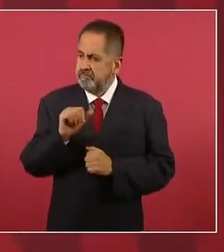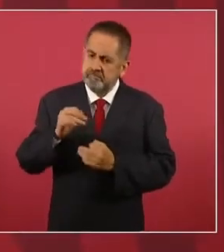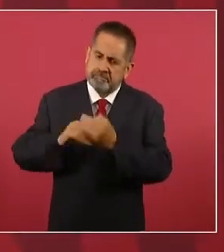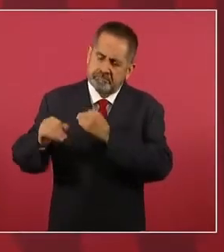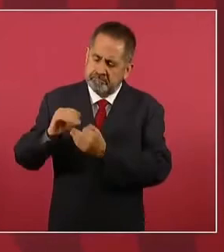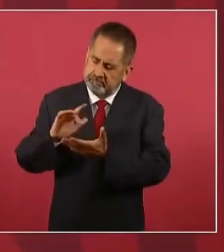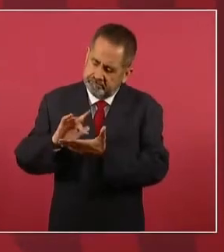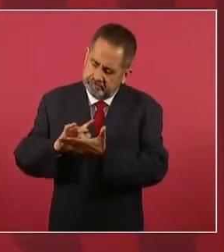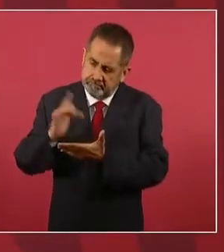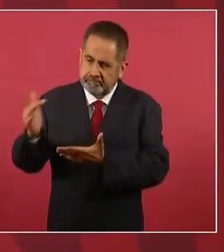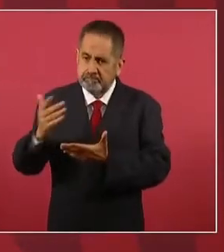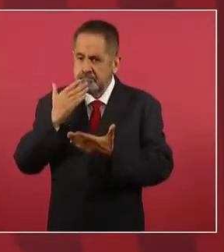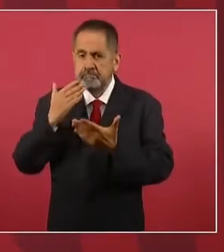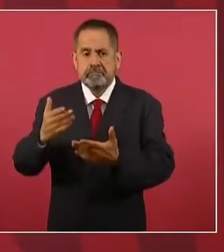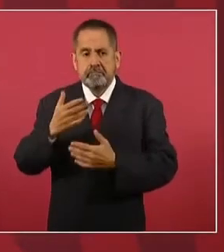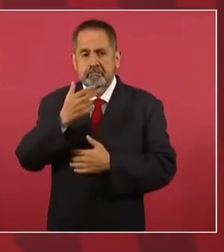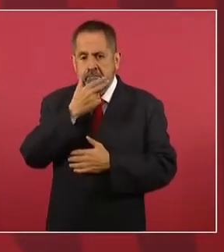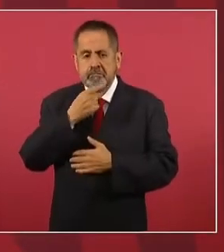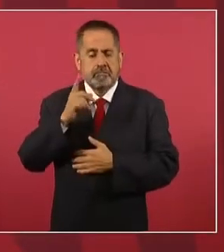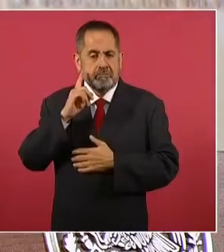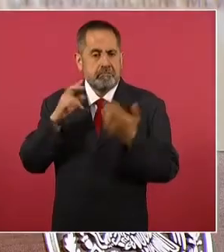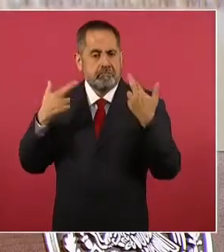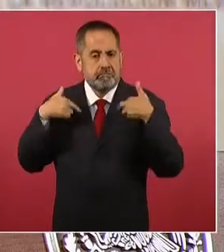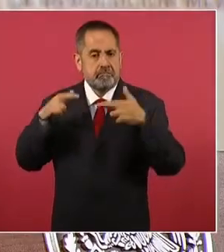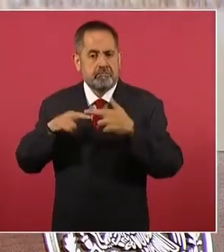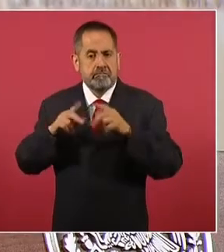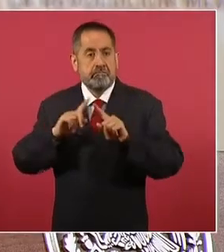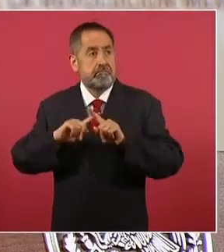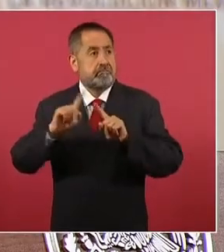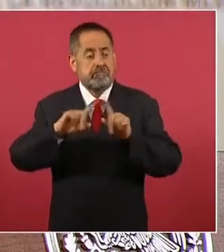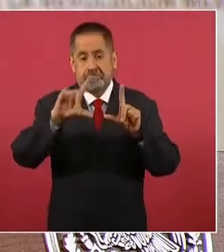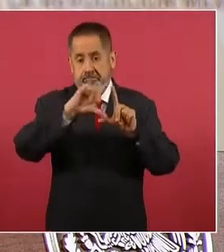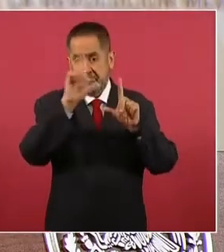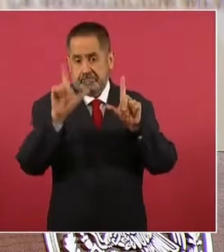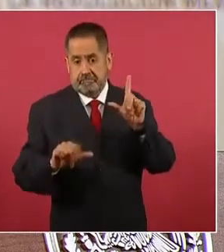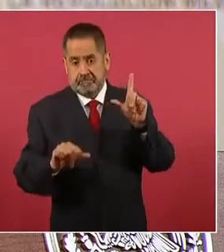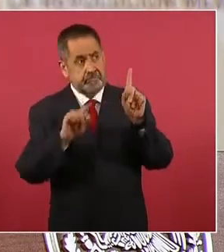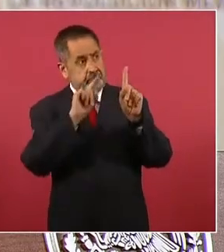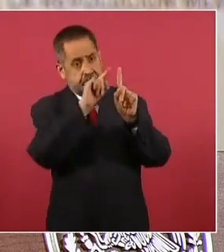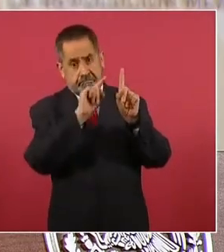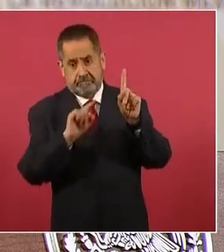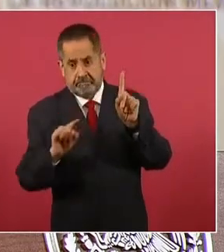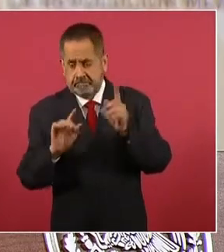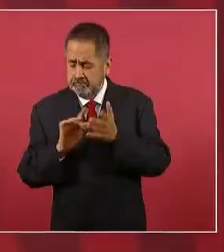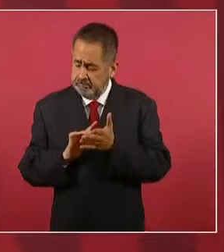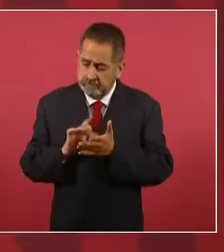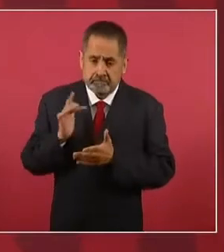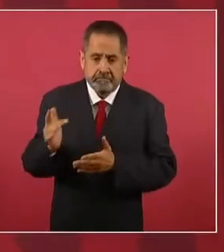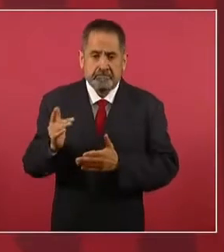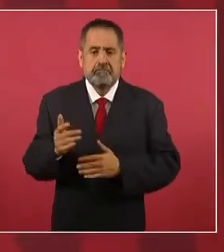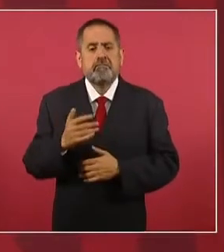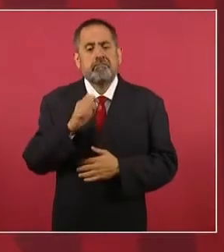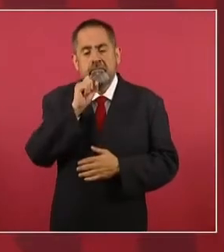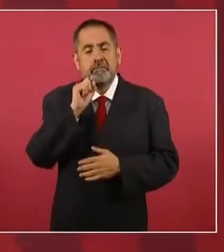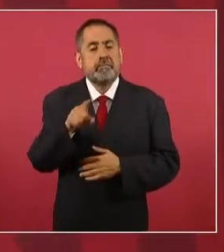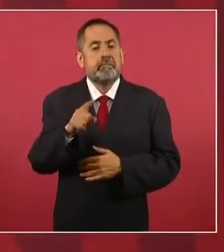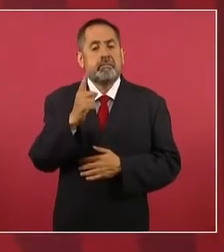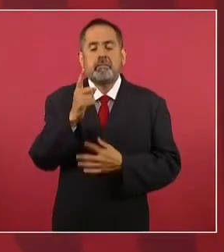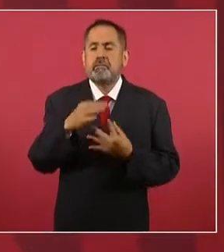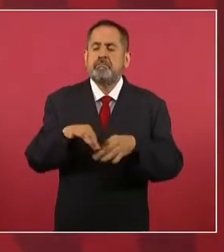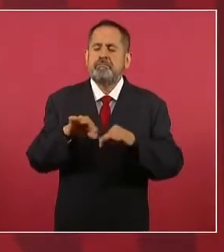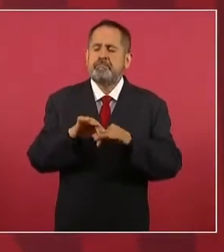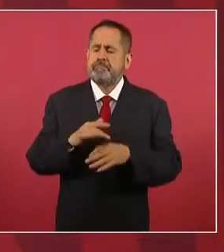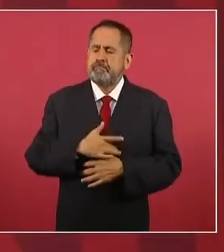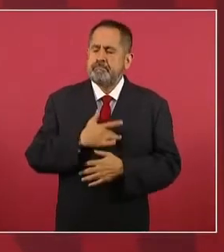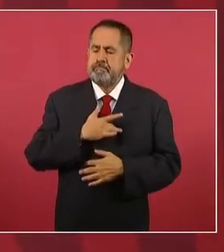mi agradecimiento, maestras, maestros de todo el país. Y en especial siempre voy a